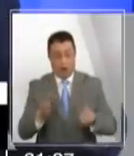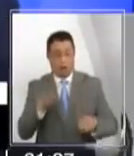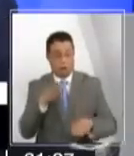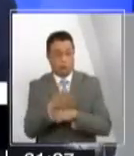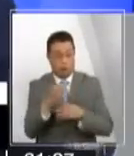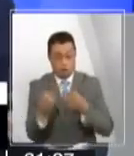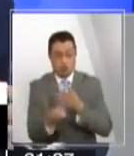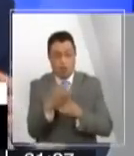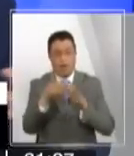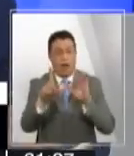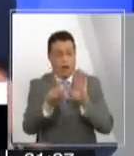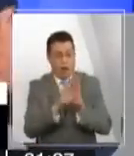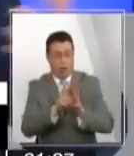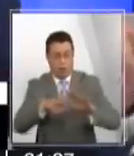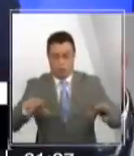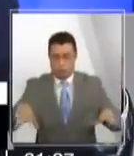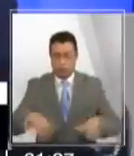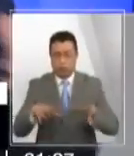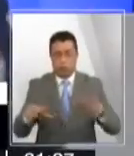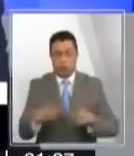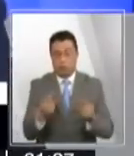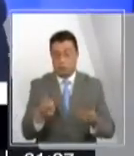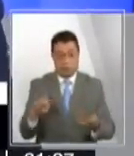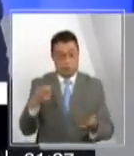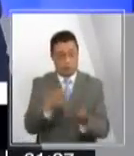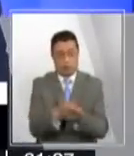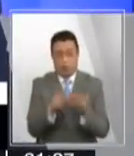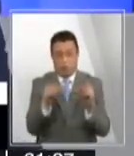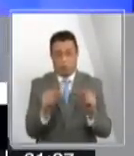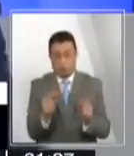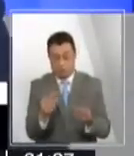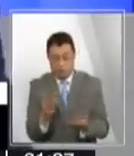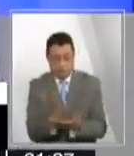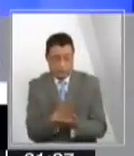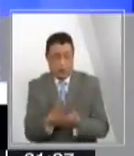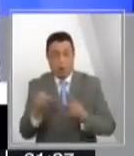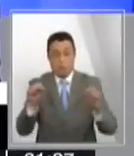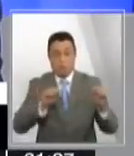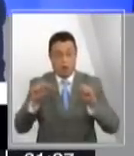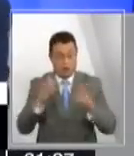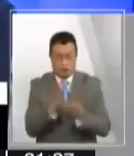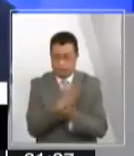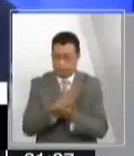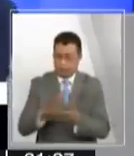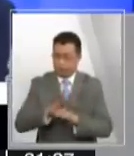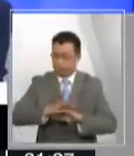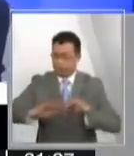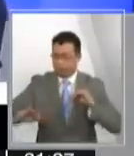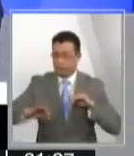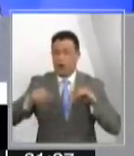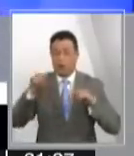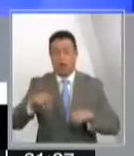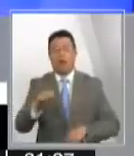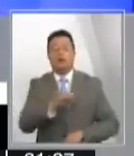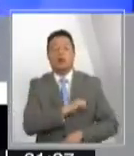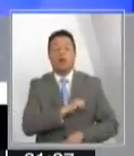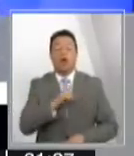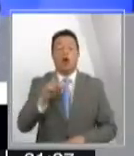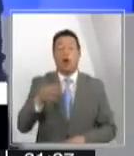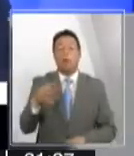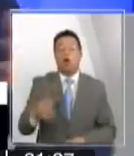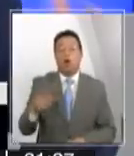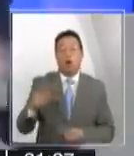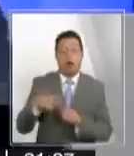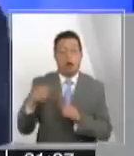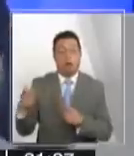leyes electorales, sin recursos financieros, separando el dinero de la política, conversando. Y en Santiago, en La Moneda, en otros lugares